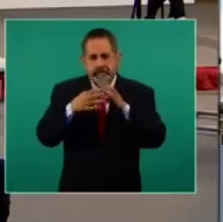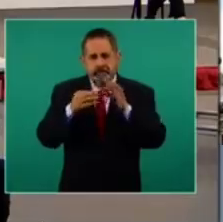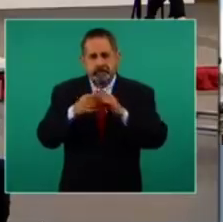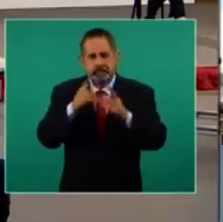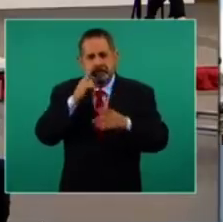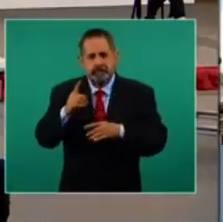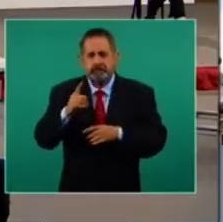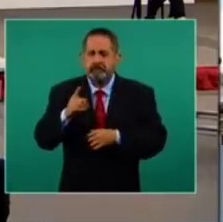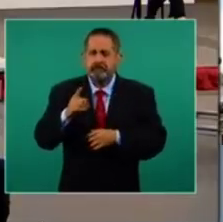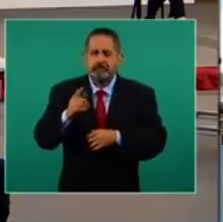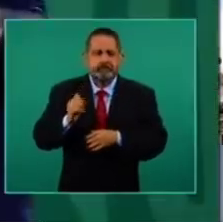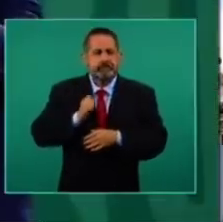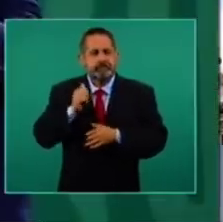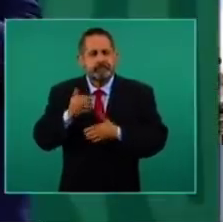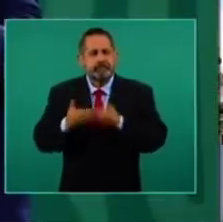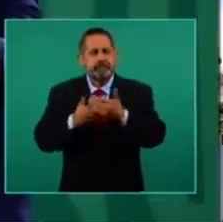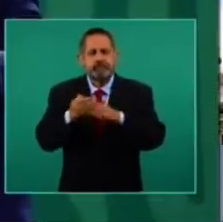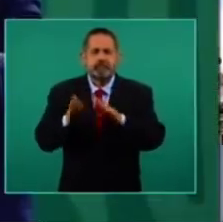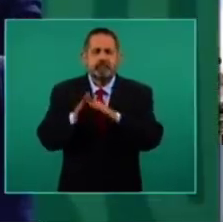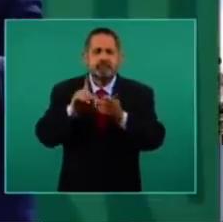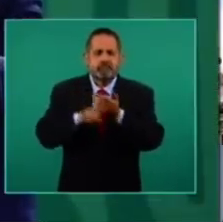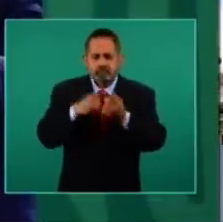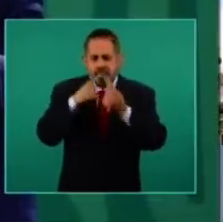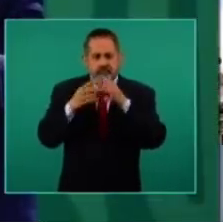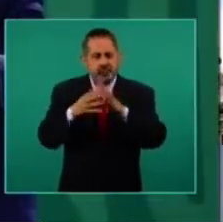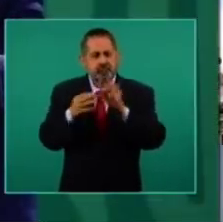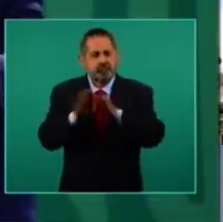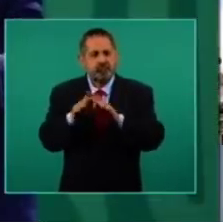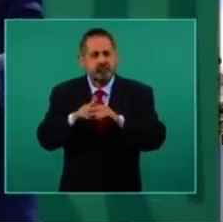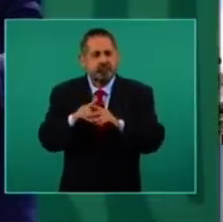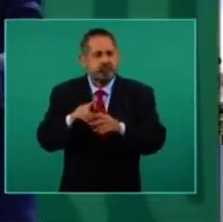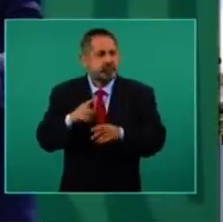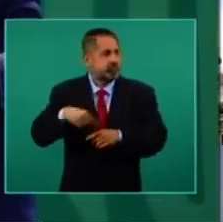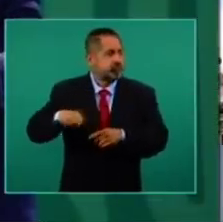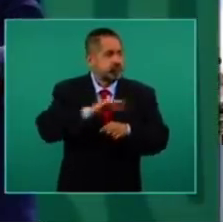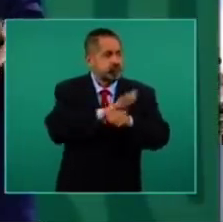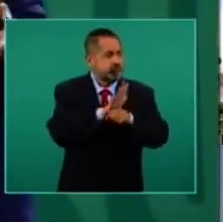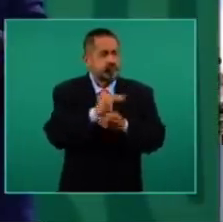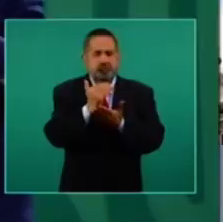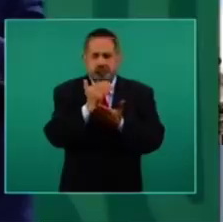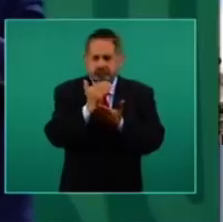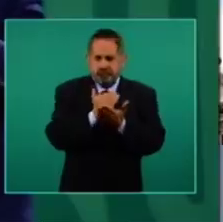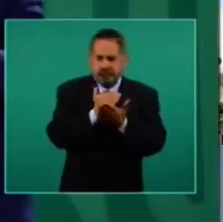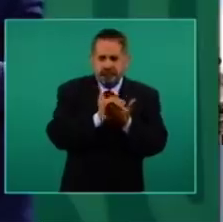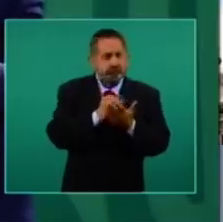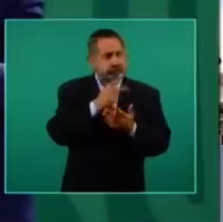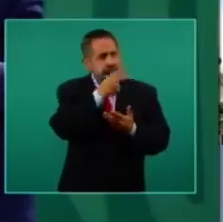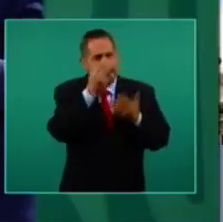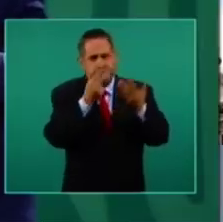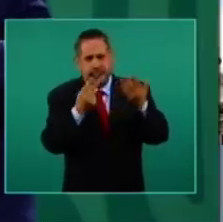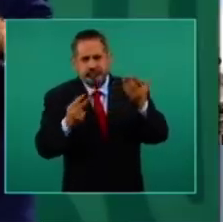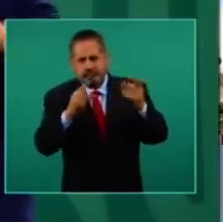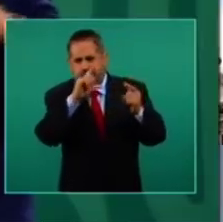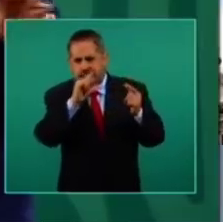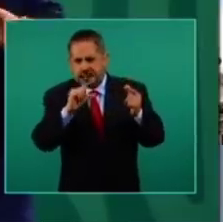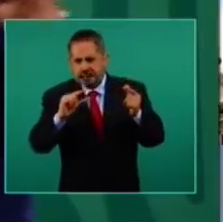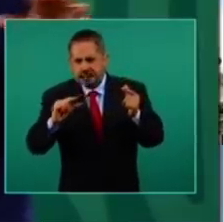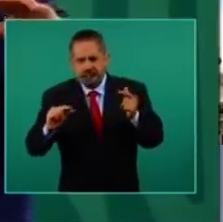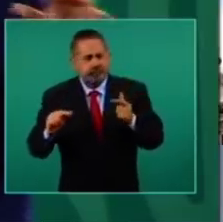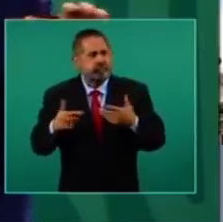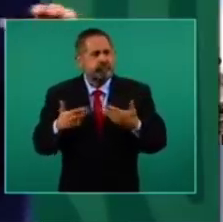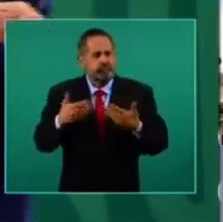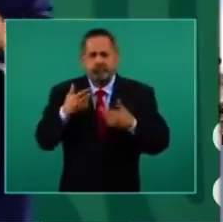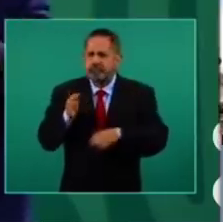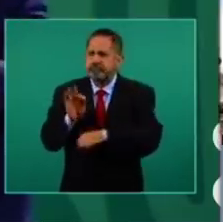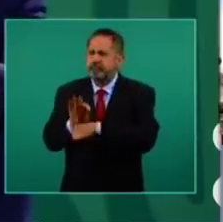de que está bajando el contagio, aprovechar a vacunar, a